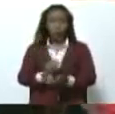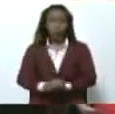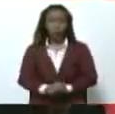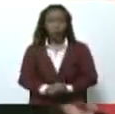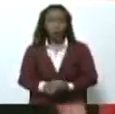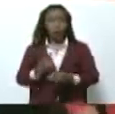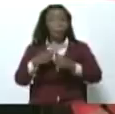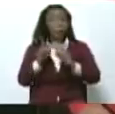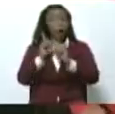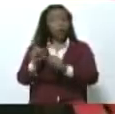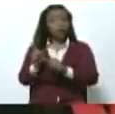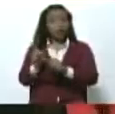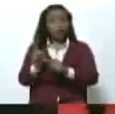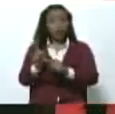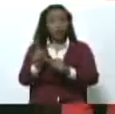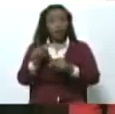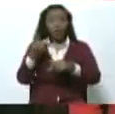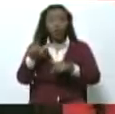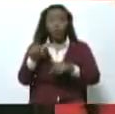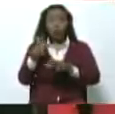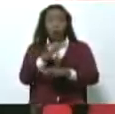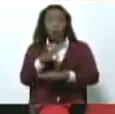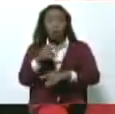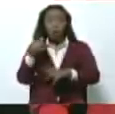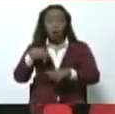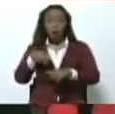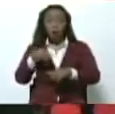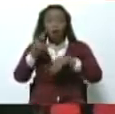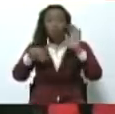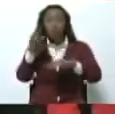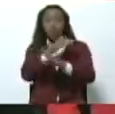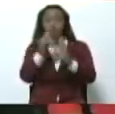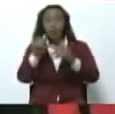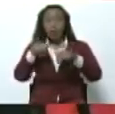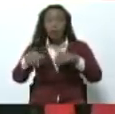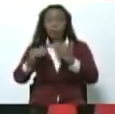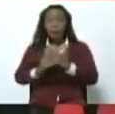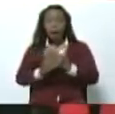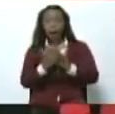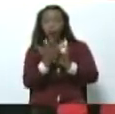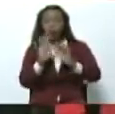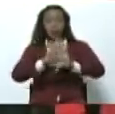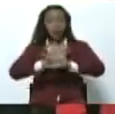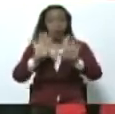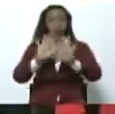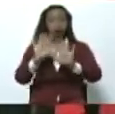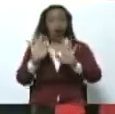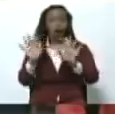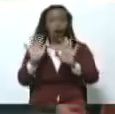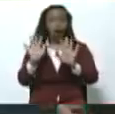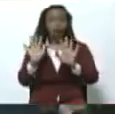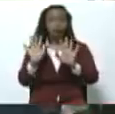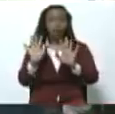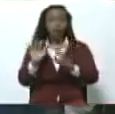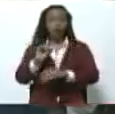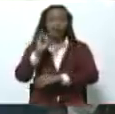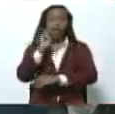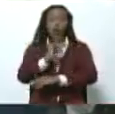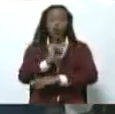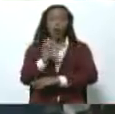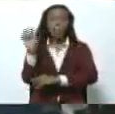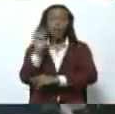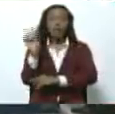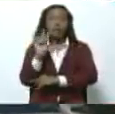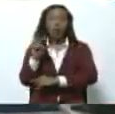Pero así todos son las 12:30 de esta madrugada ya del lunes